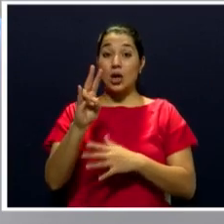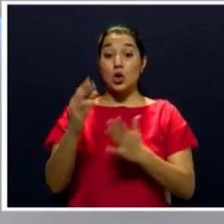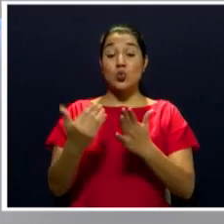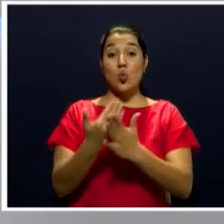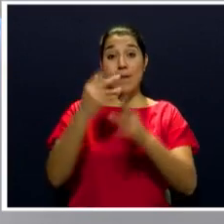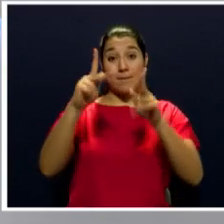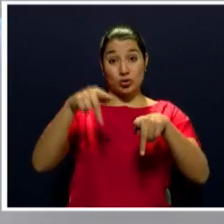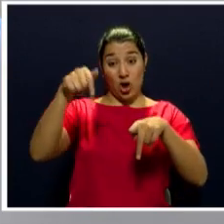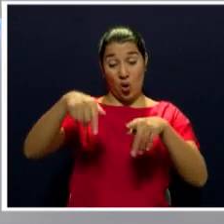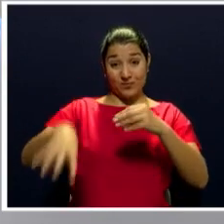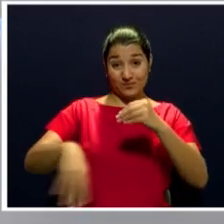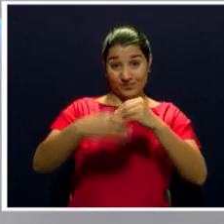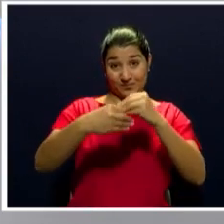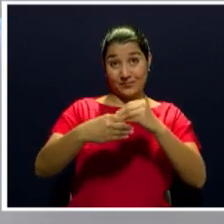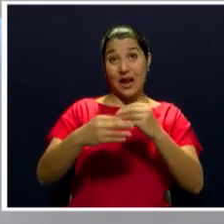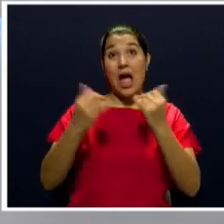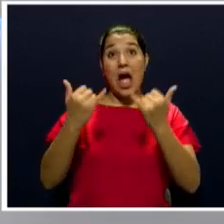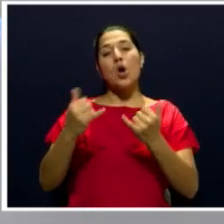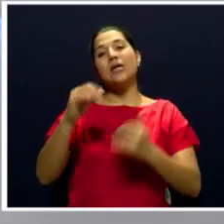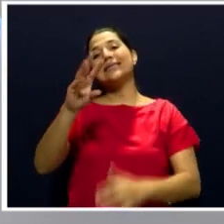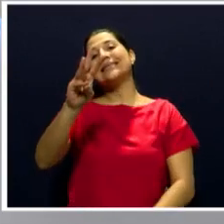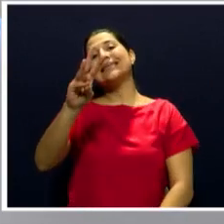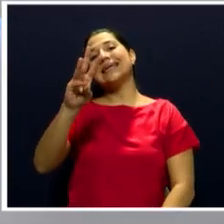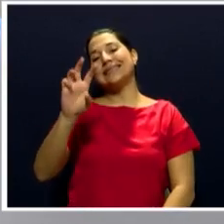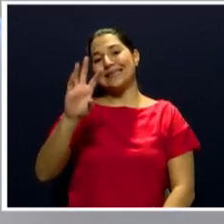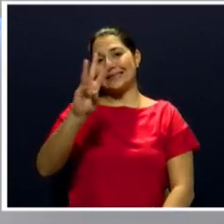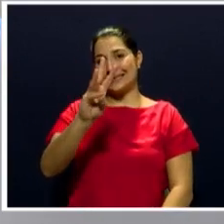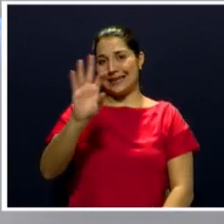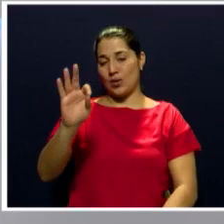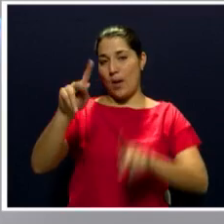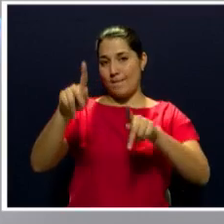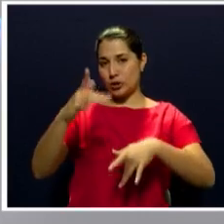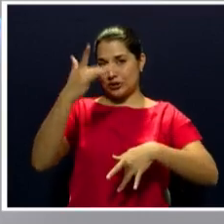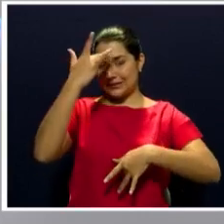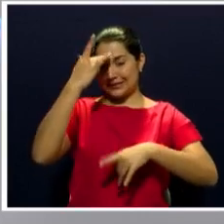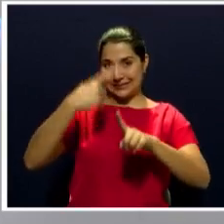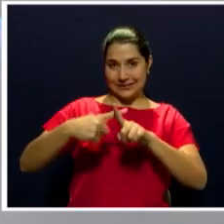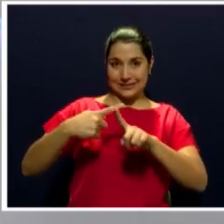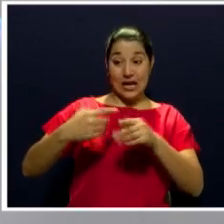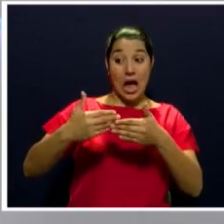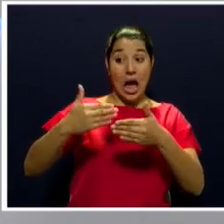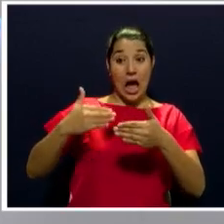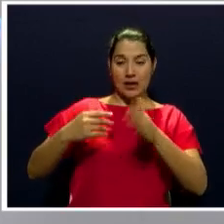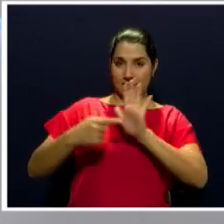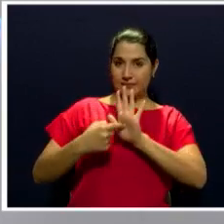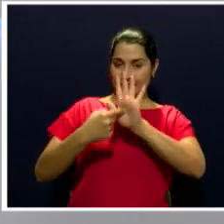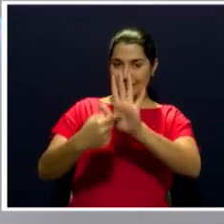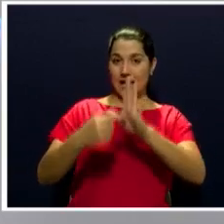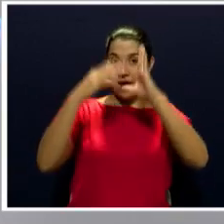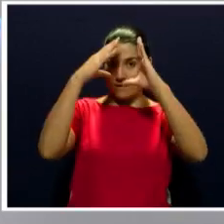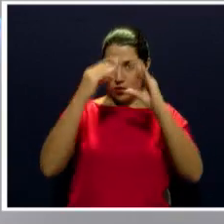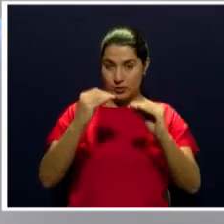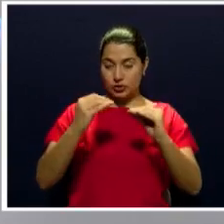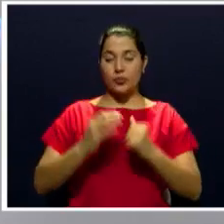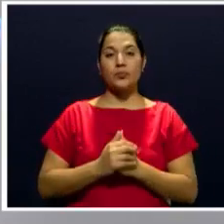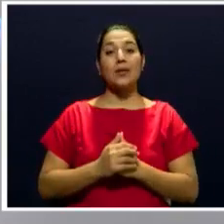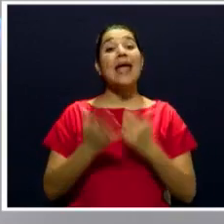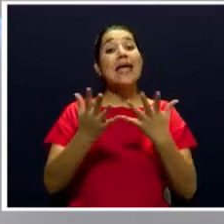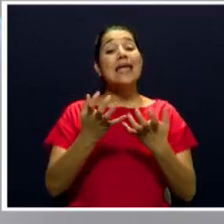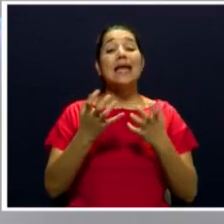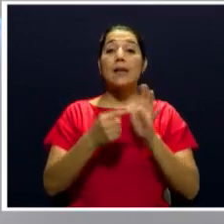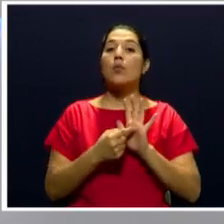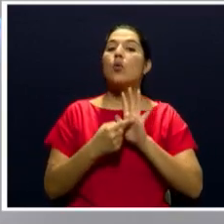669 casos positivos. Antes de observar la primera pantalla con los datos dados hoy por el Ministerio de Salud, le mostramos